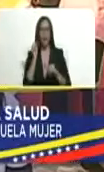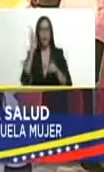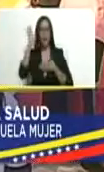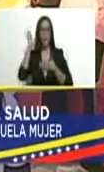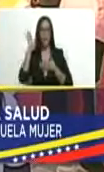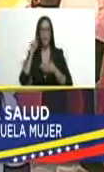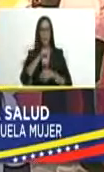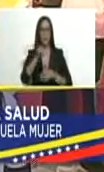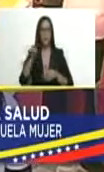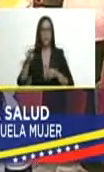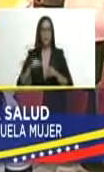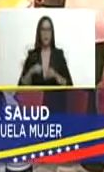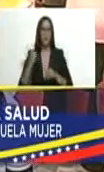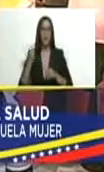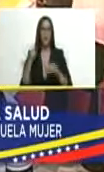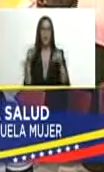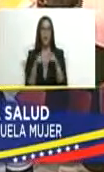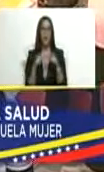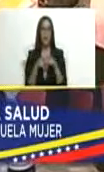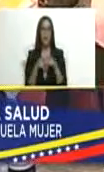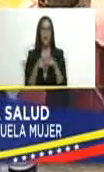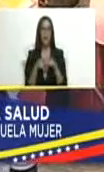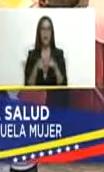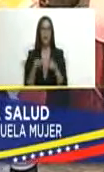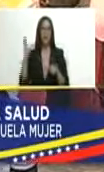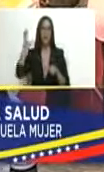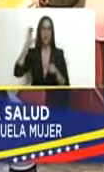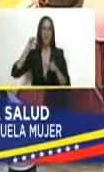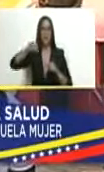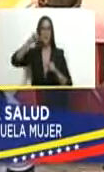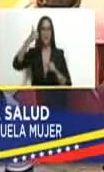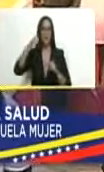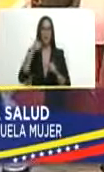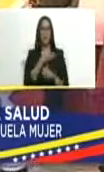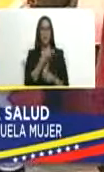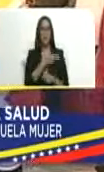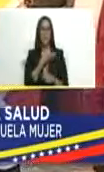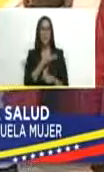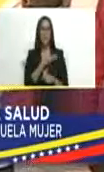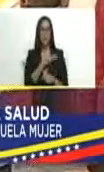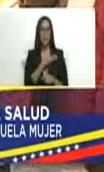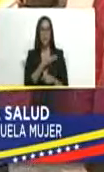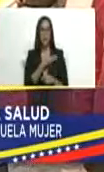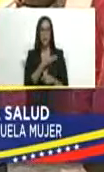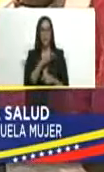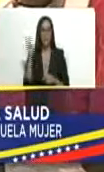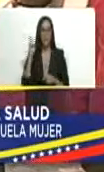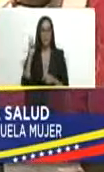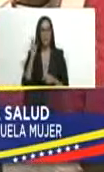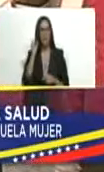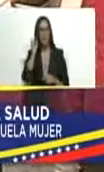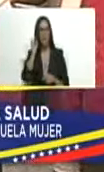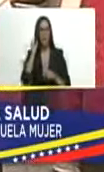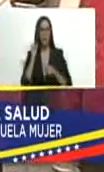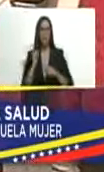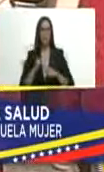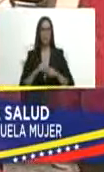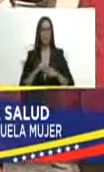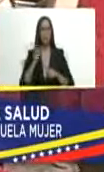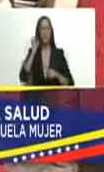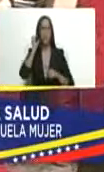ellas, como el equipo del Estado Mayor de la gran misión Venezuela Mujer.